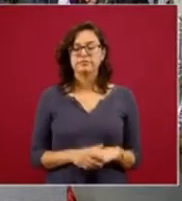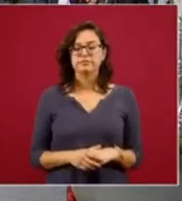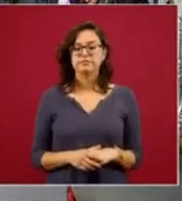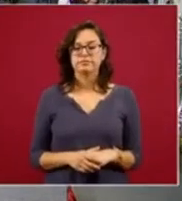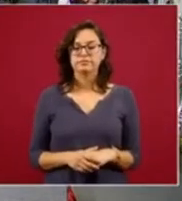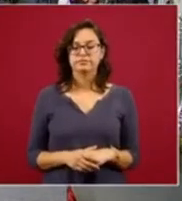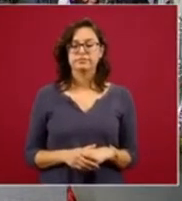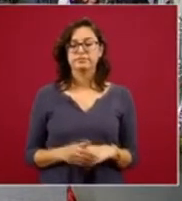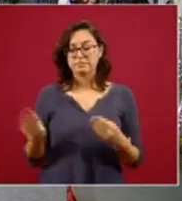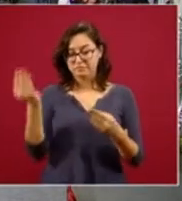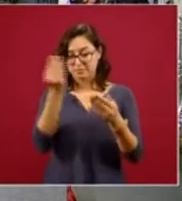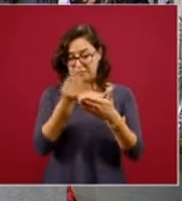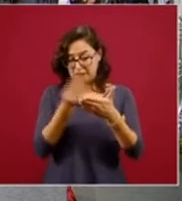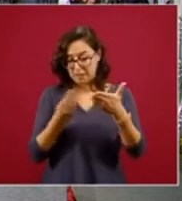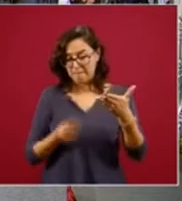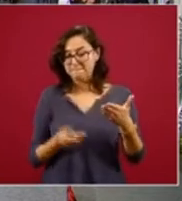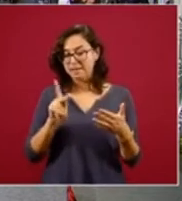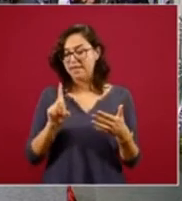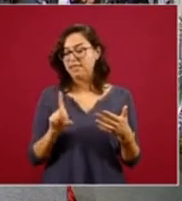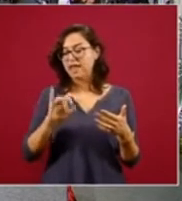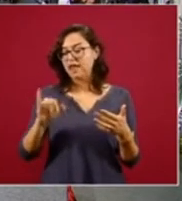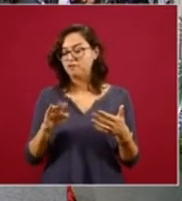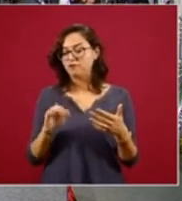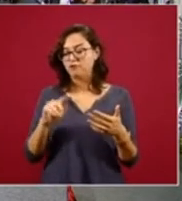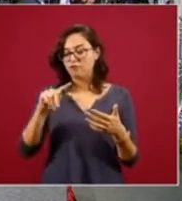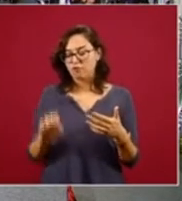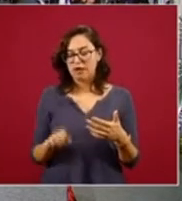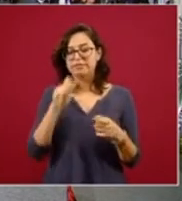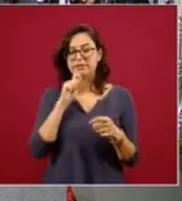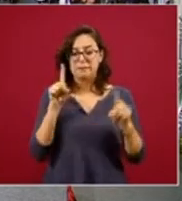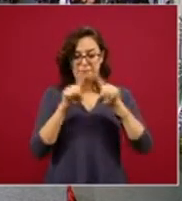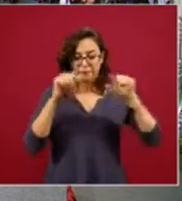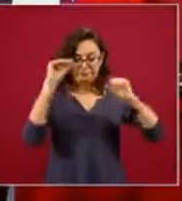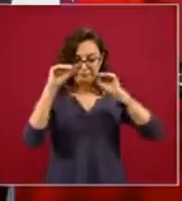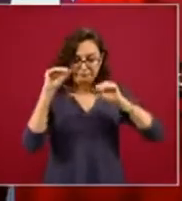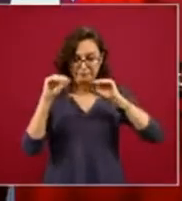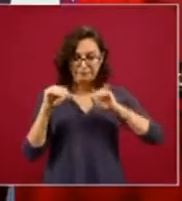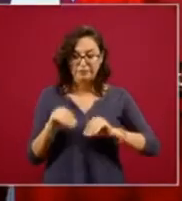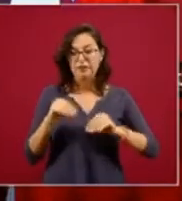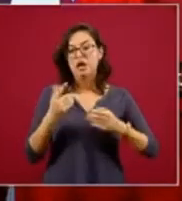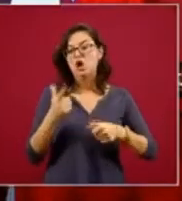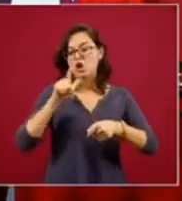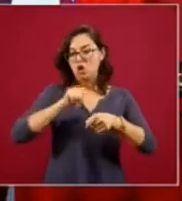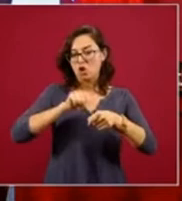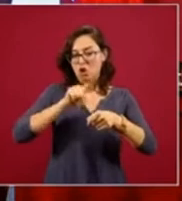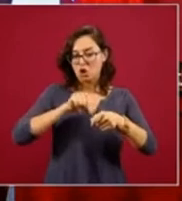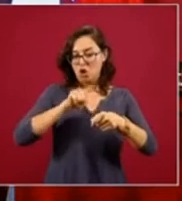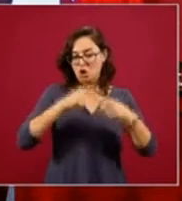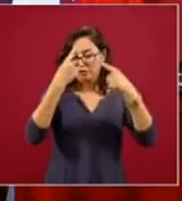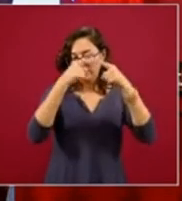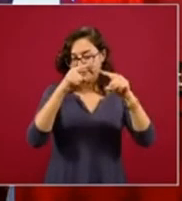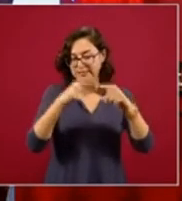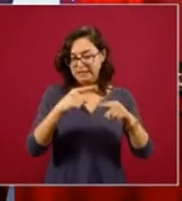Diseñadores: P. de la Fuente y E. Miguel. Técnica: ilustración y composición digital. Tintas utilizadas: cian,